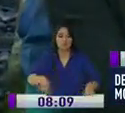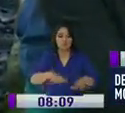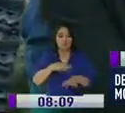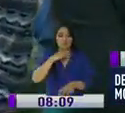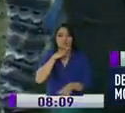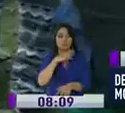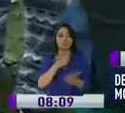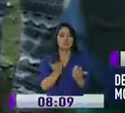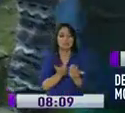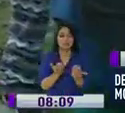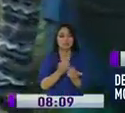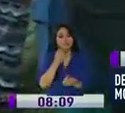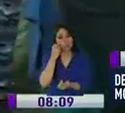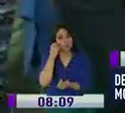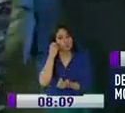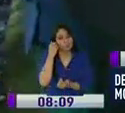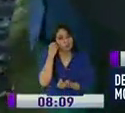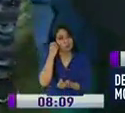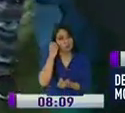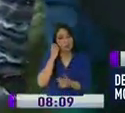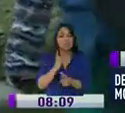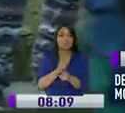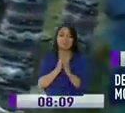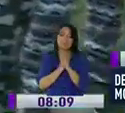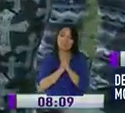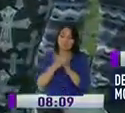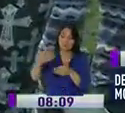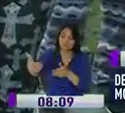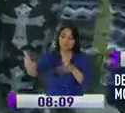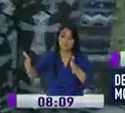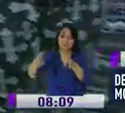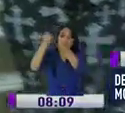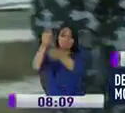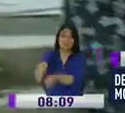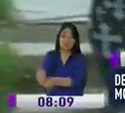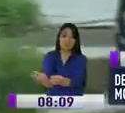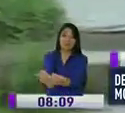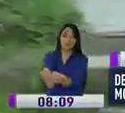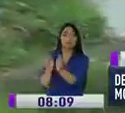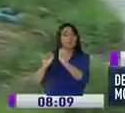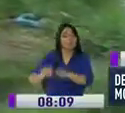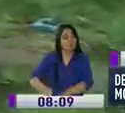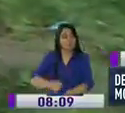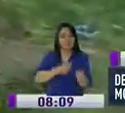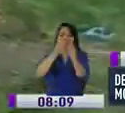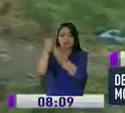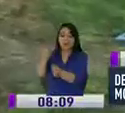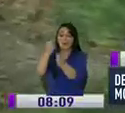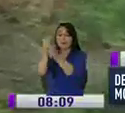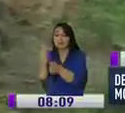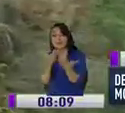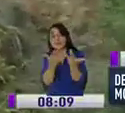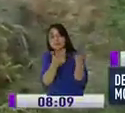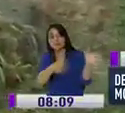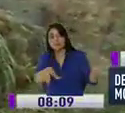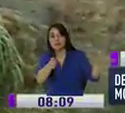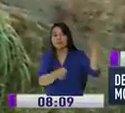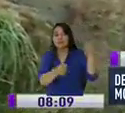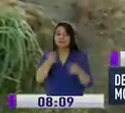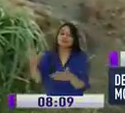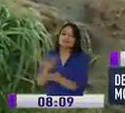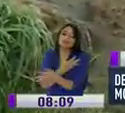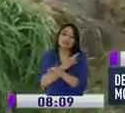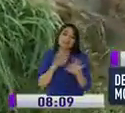contaminación. Entonces, solicitamos nosotros de ese contenedor que nos ayuden con eso para poder nosotros poner la basura ahí. Eso es lo que